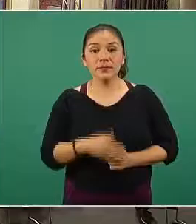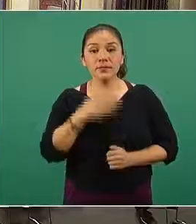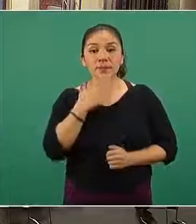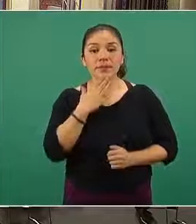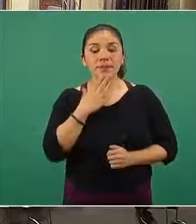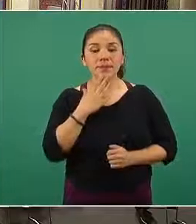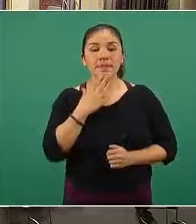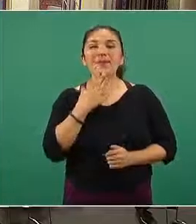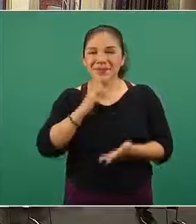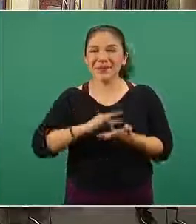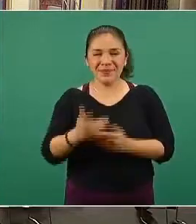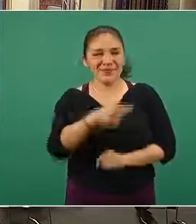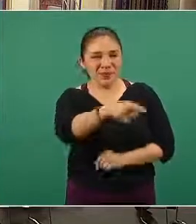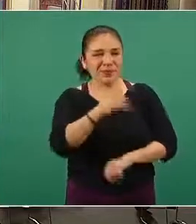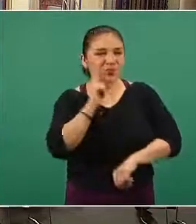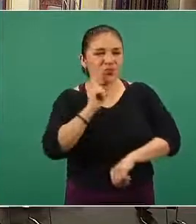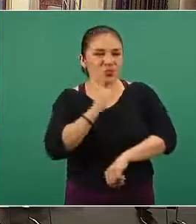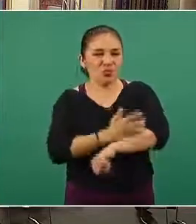Muchísimas gracias. Adelante, compañera.